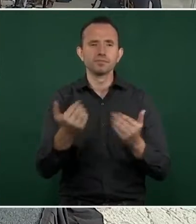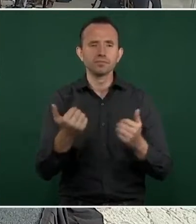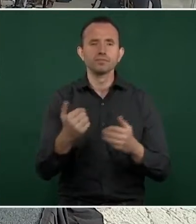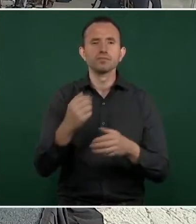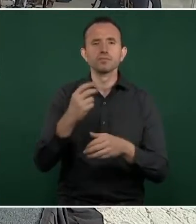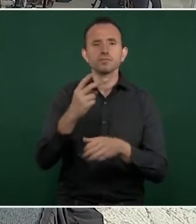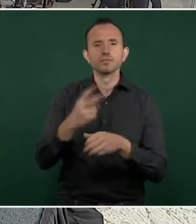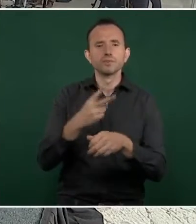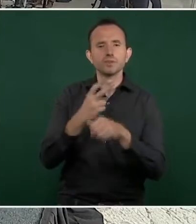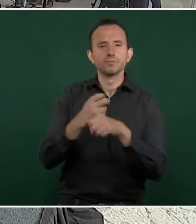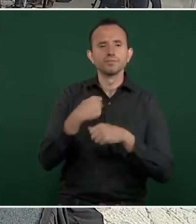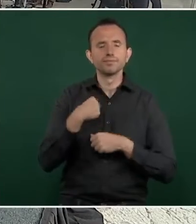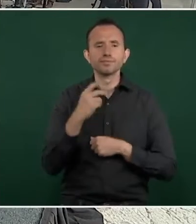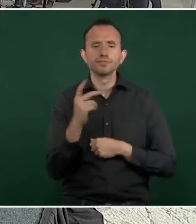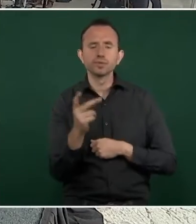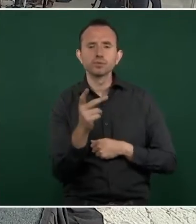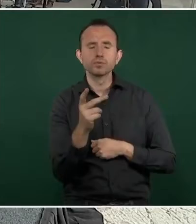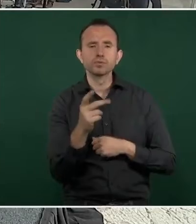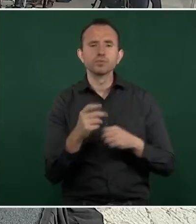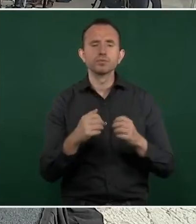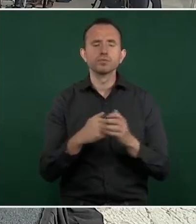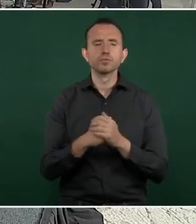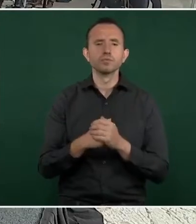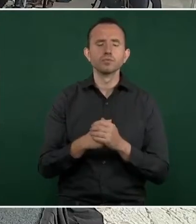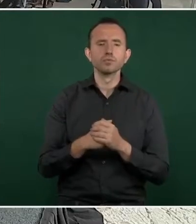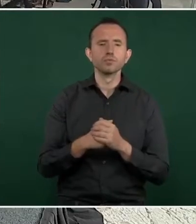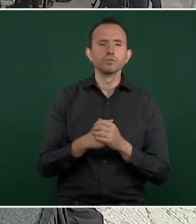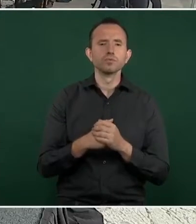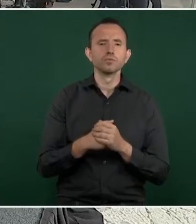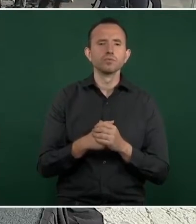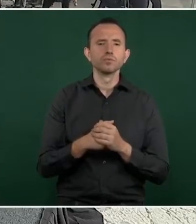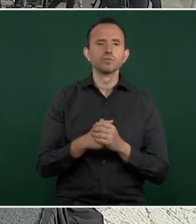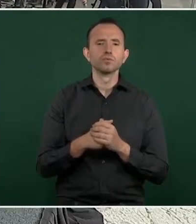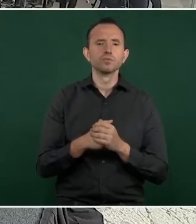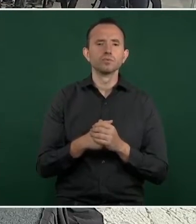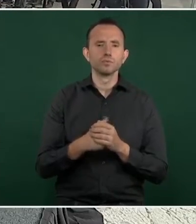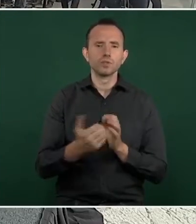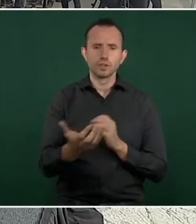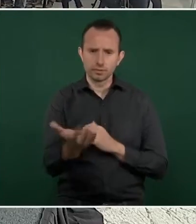Mi segunda pregunta, fue una pregunta. Sí, segunda pregunta.